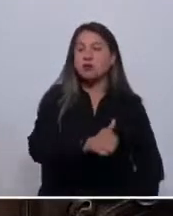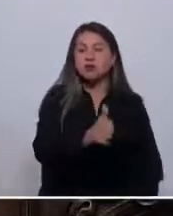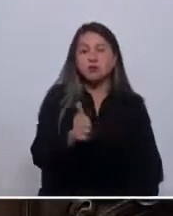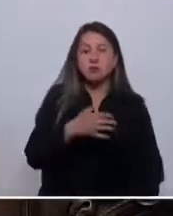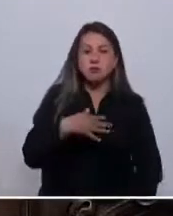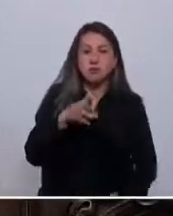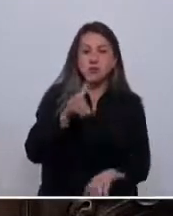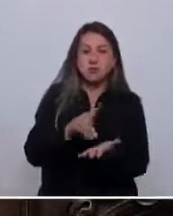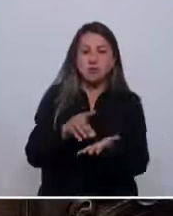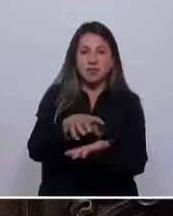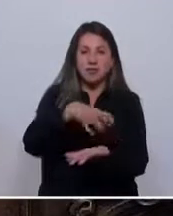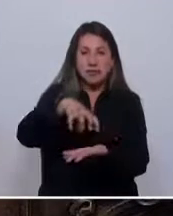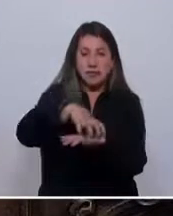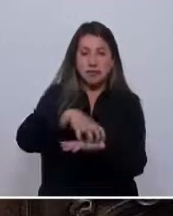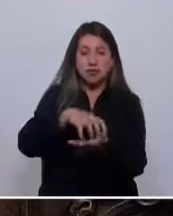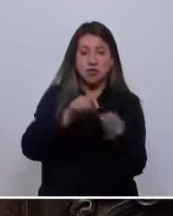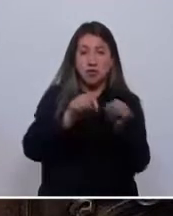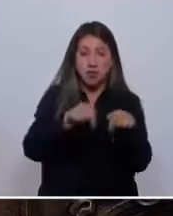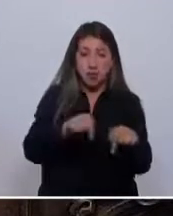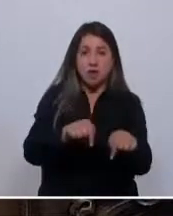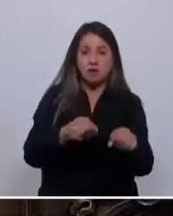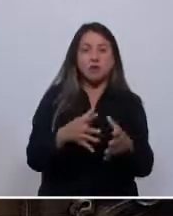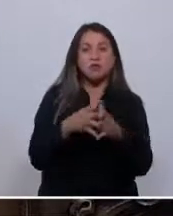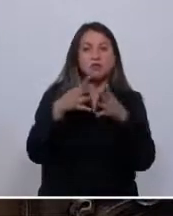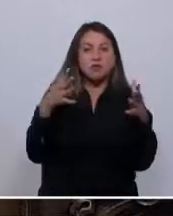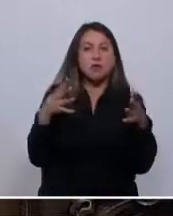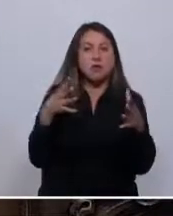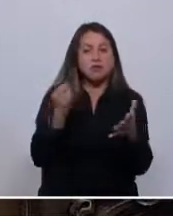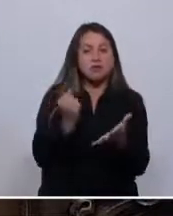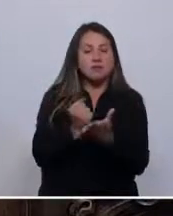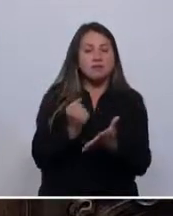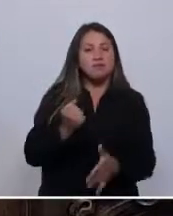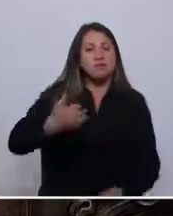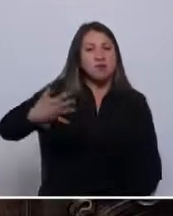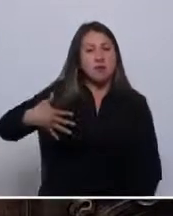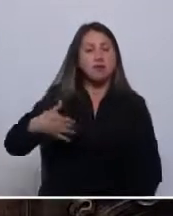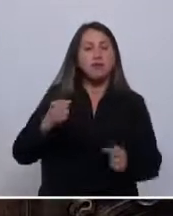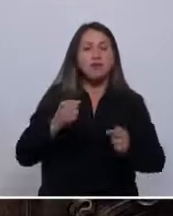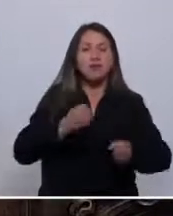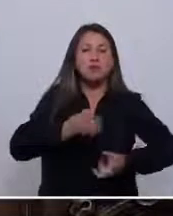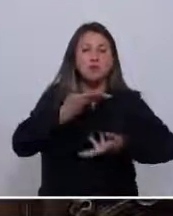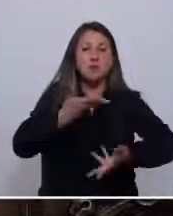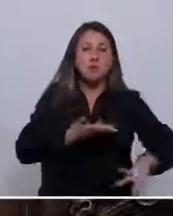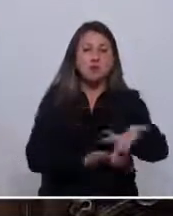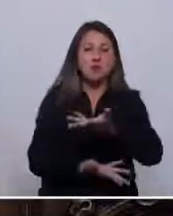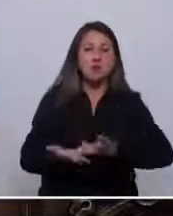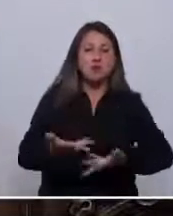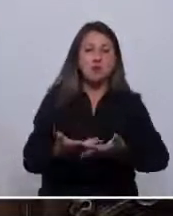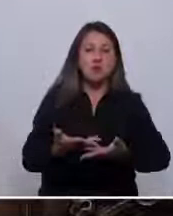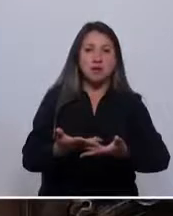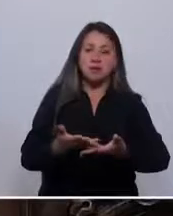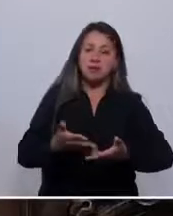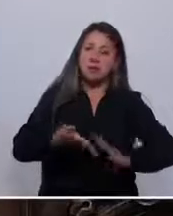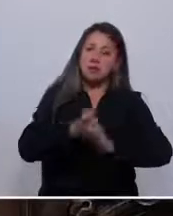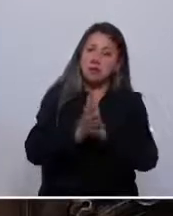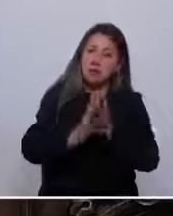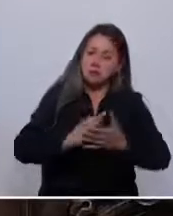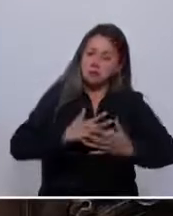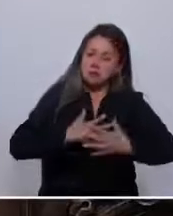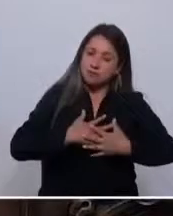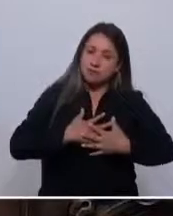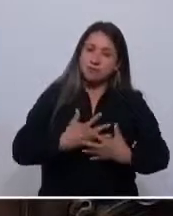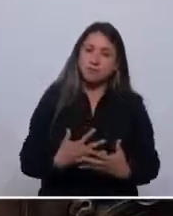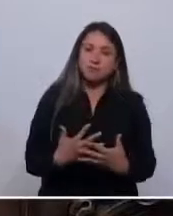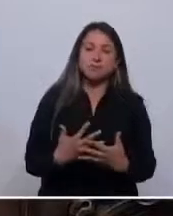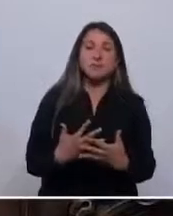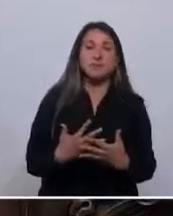distrito. Este es un gran hito que lo quiero compartir con todo mi sentir.